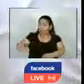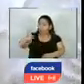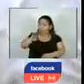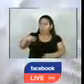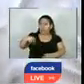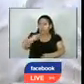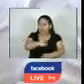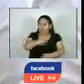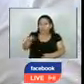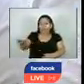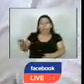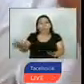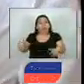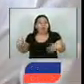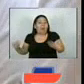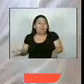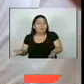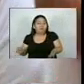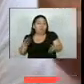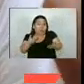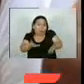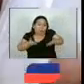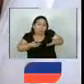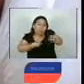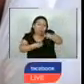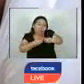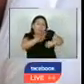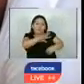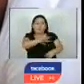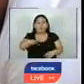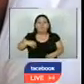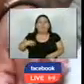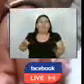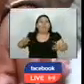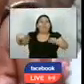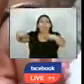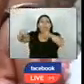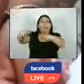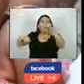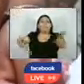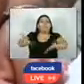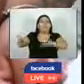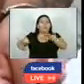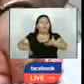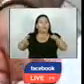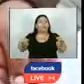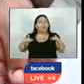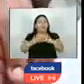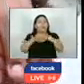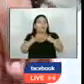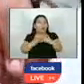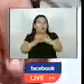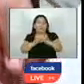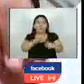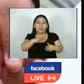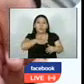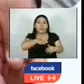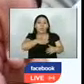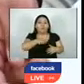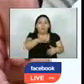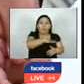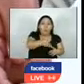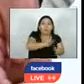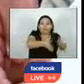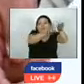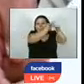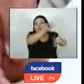médico adecuado a estas personas, ellos, lejos de ayudarse a sí mismas o a sus familiares, están vendiendo los productos e incluso dejando en desabastecimiento las farmacias de